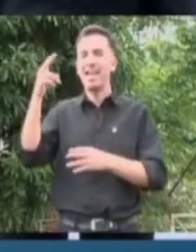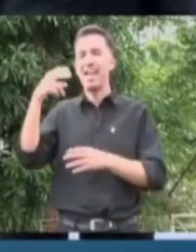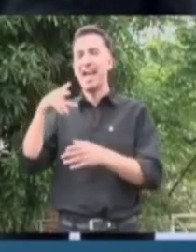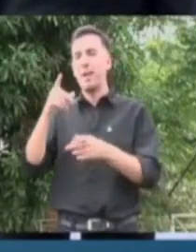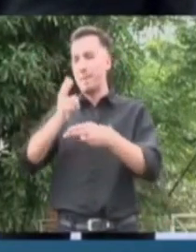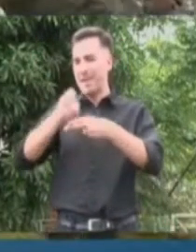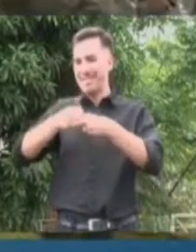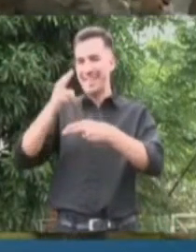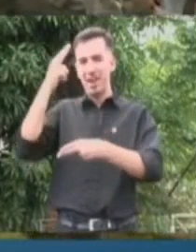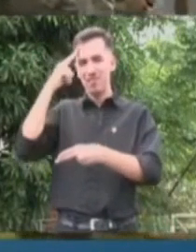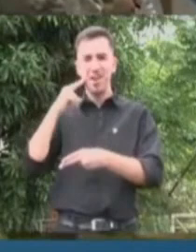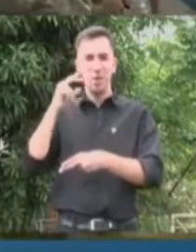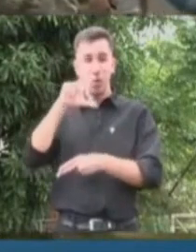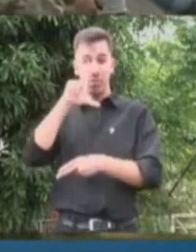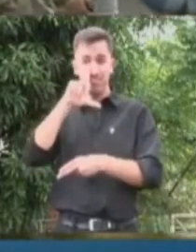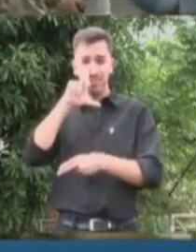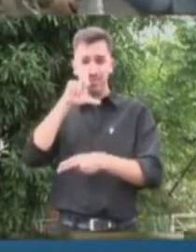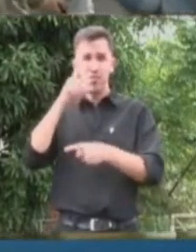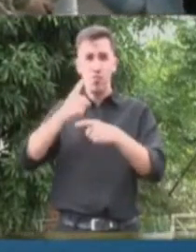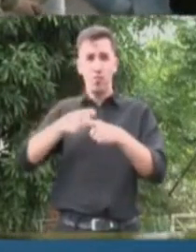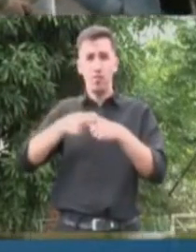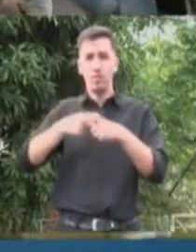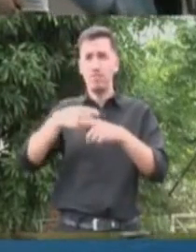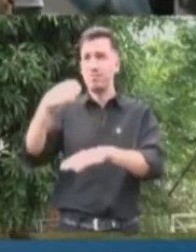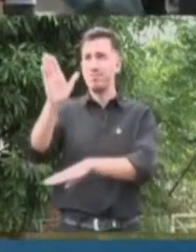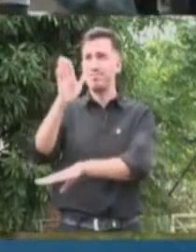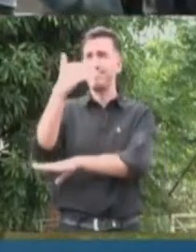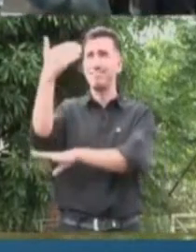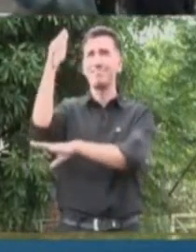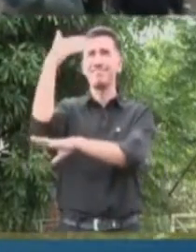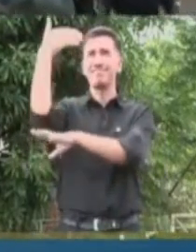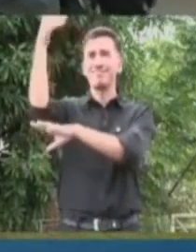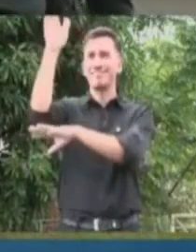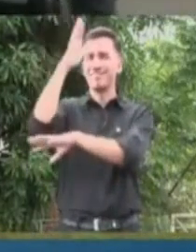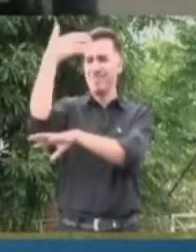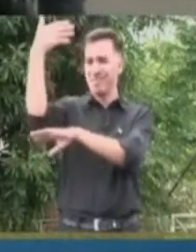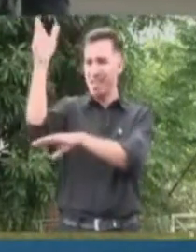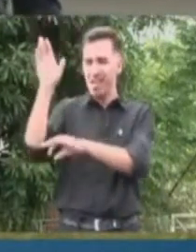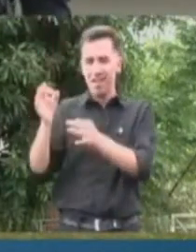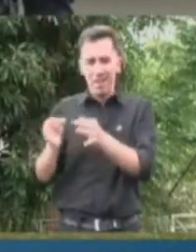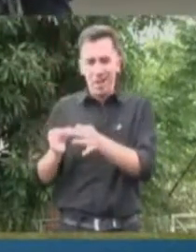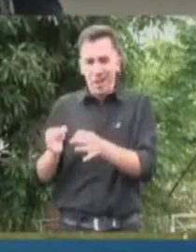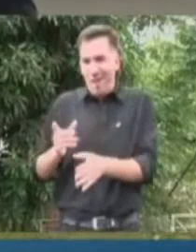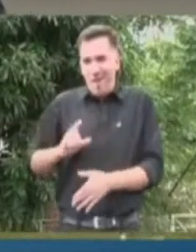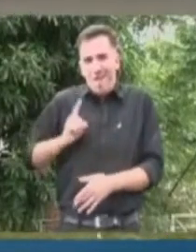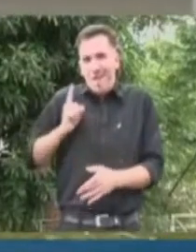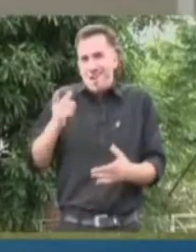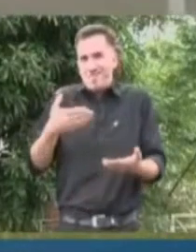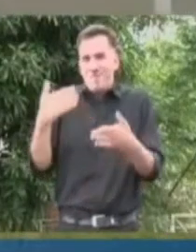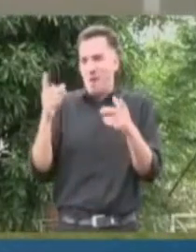en Posadas a festejar que nuestro pabellón nacional ondeaba en nuestras Islas